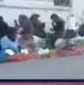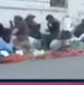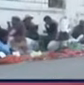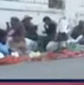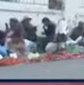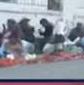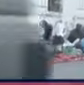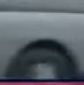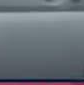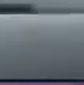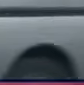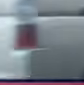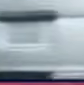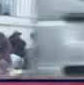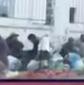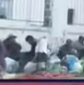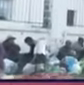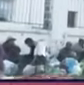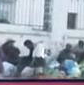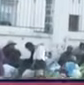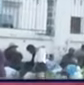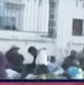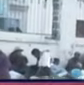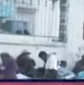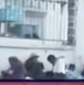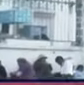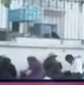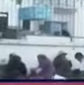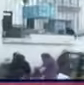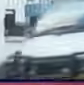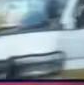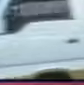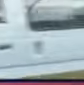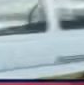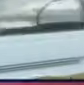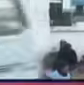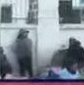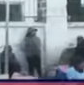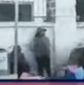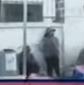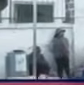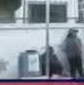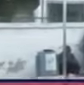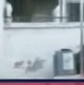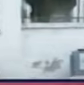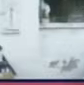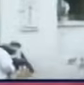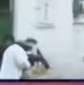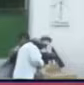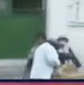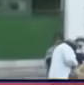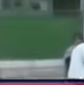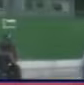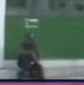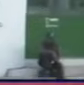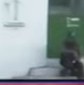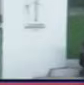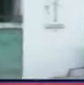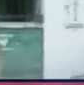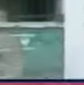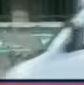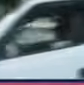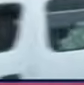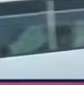Se acerca Todos Santos, momento propicio para recordar a nuestros seres queridos, pero también oportunidad para las personas que tienen sus